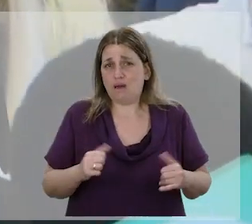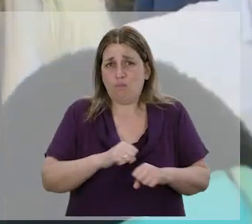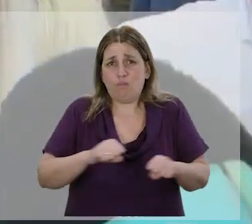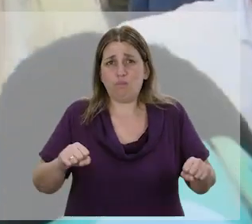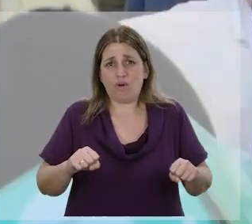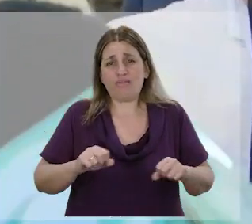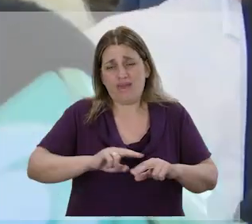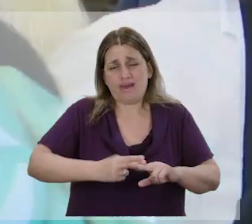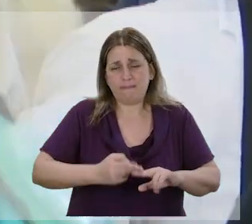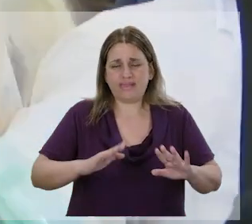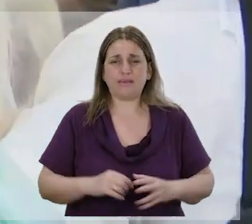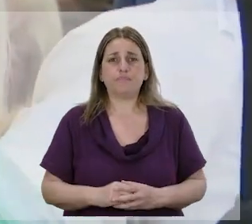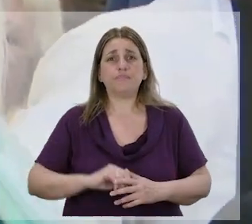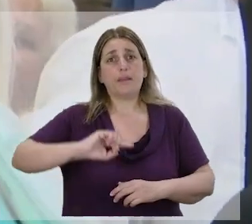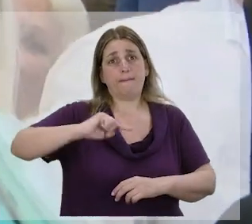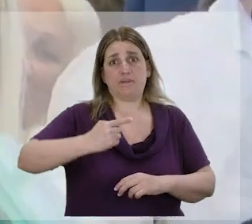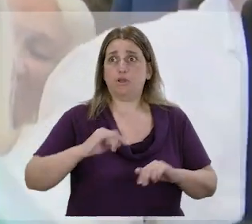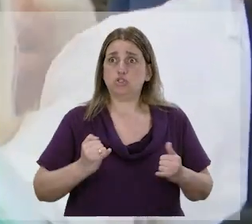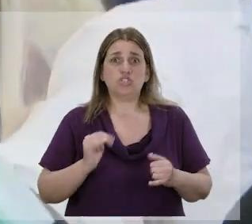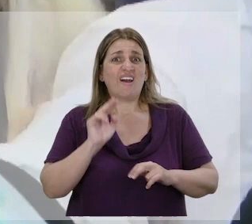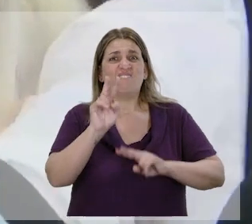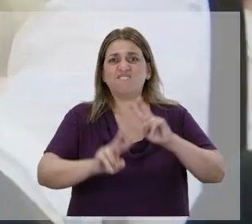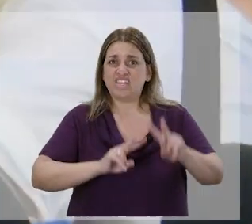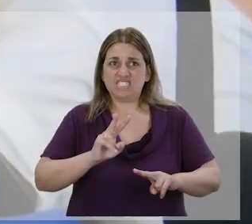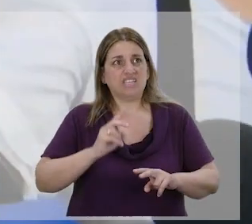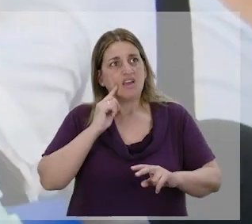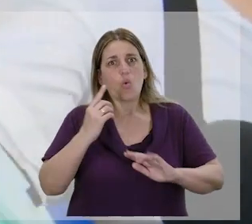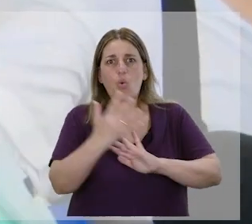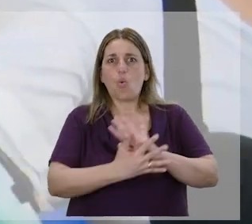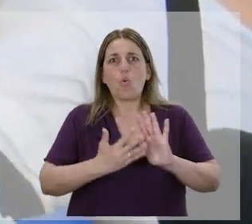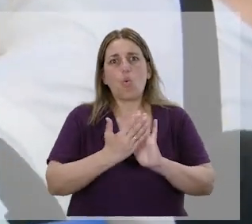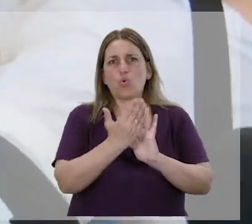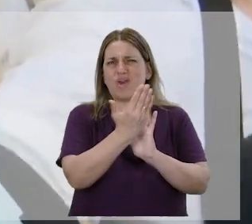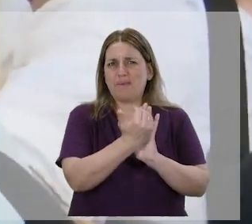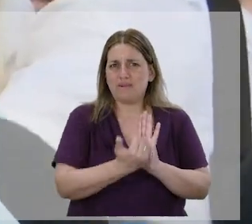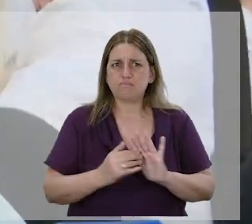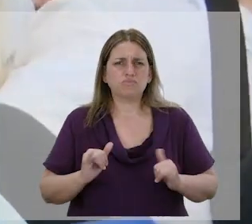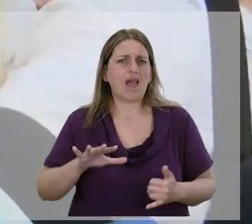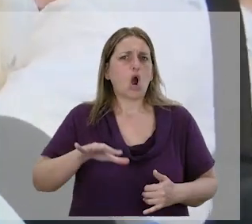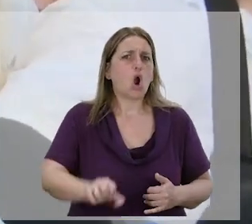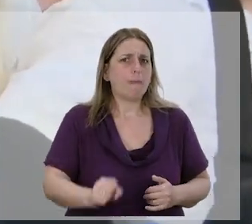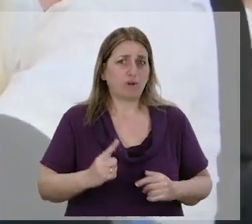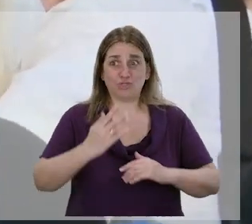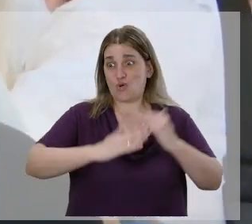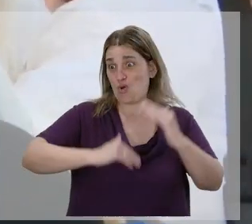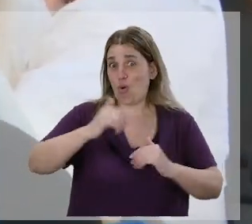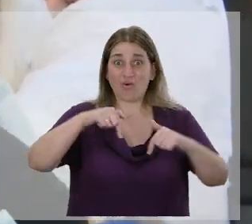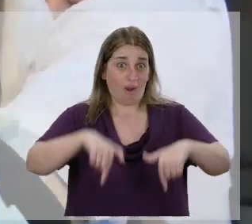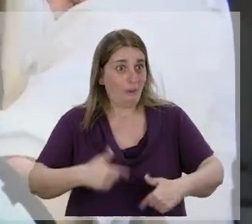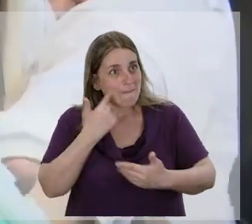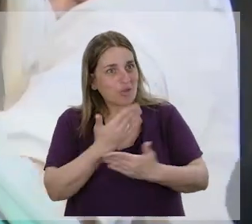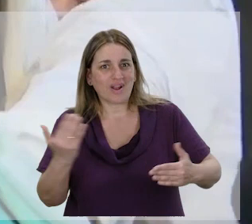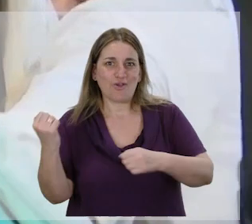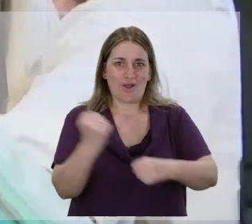Me parece capaz que haya que repetirlo. Primero, yo recorrí todo el país, cuando vine a